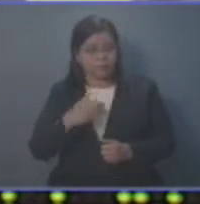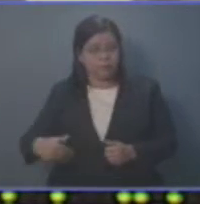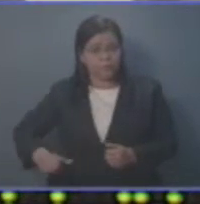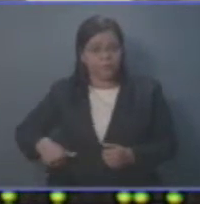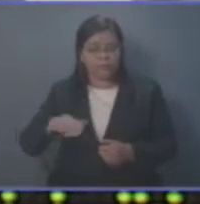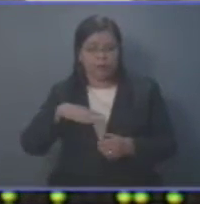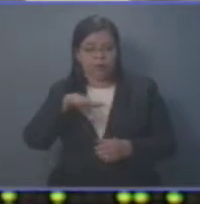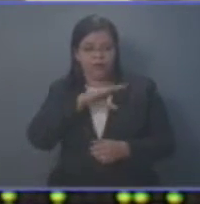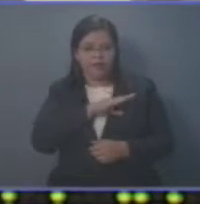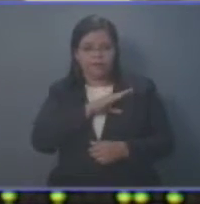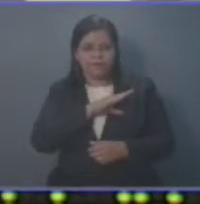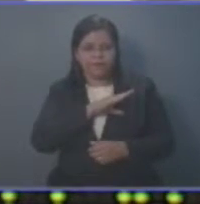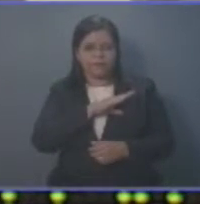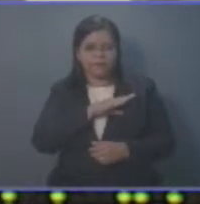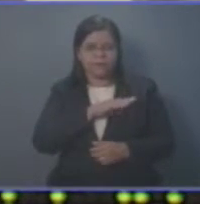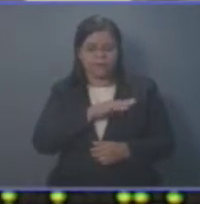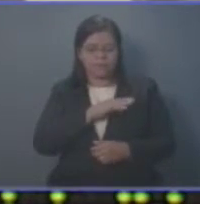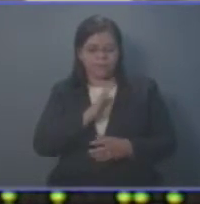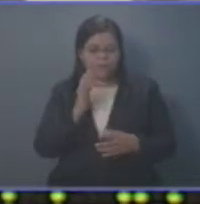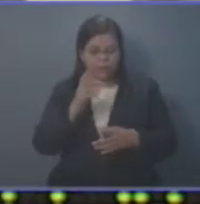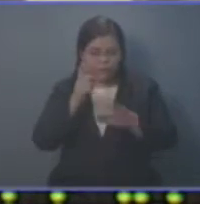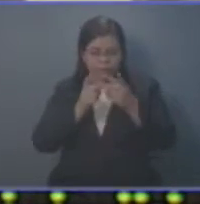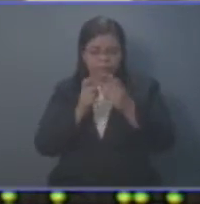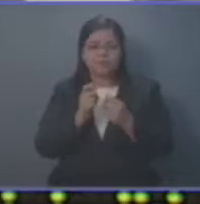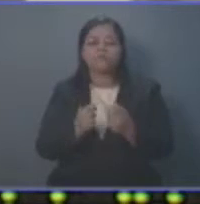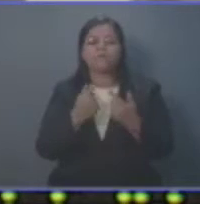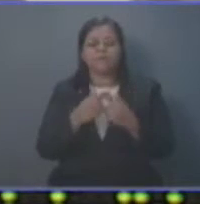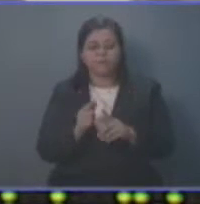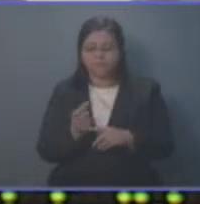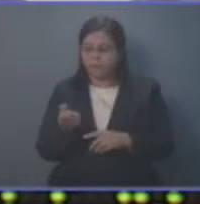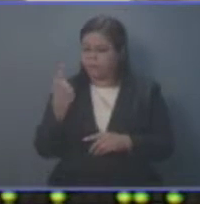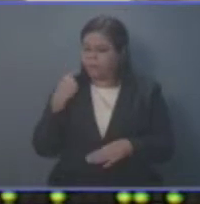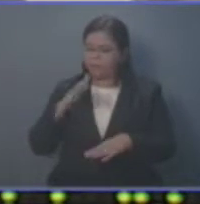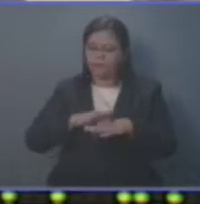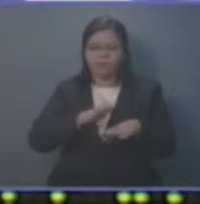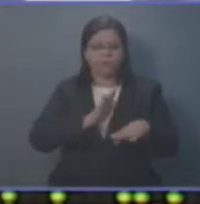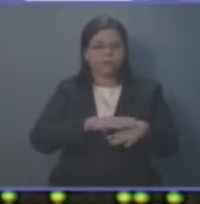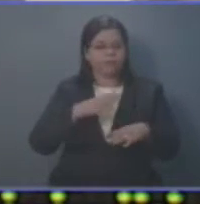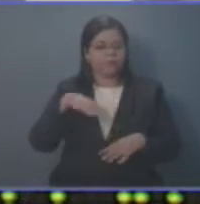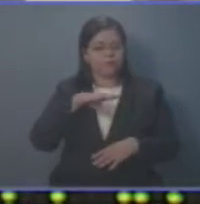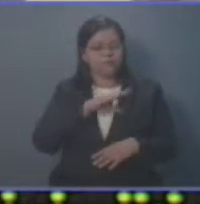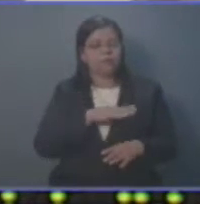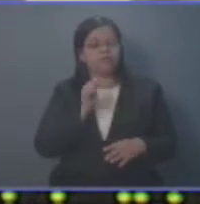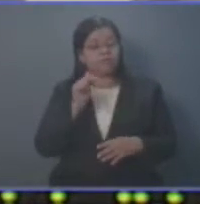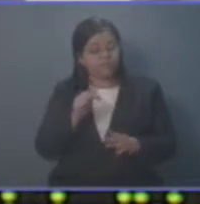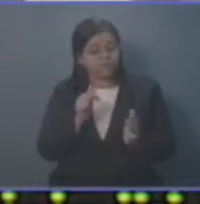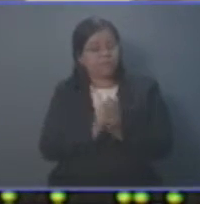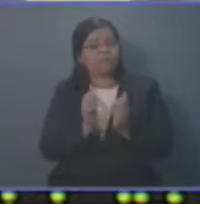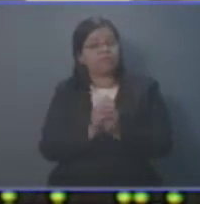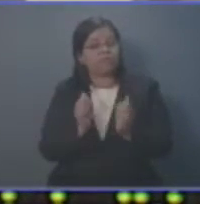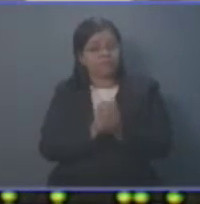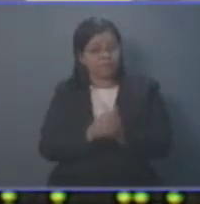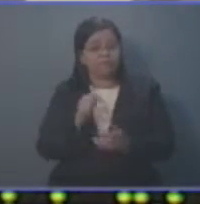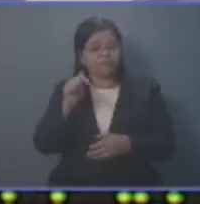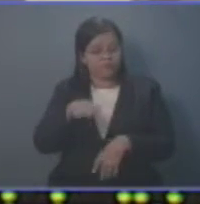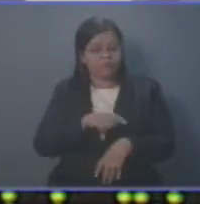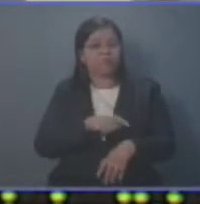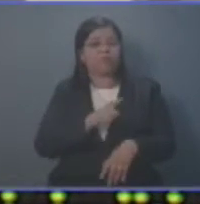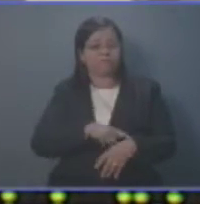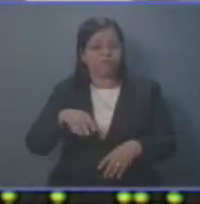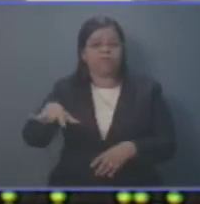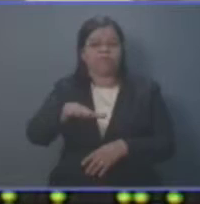Consejo Ejecutivo del tal fideicomiso, informó recientemente a dicho consejo sobre la problemática actual que tiene el sector